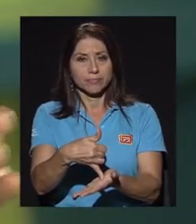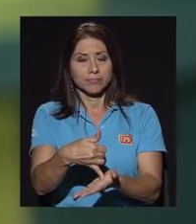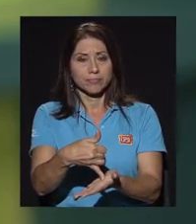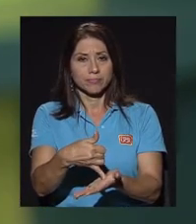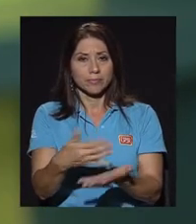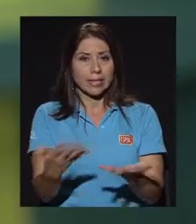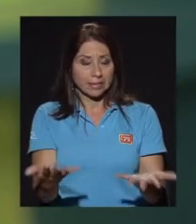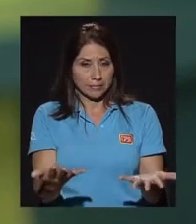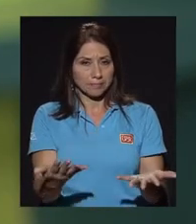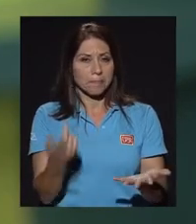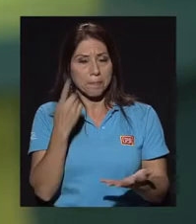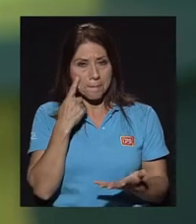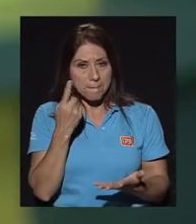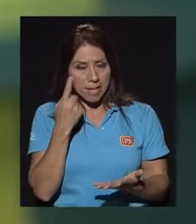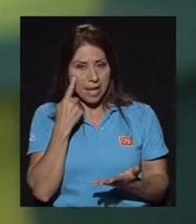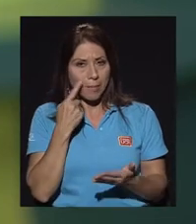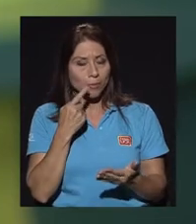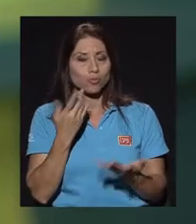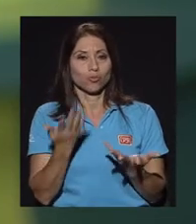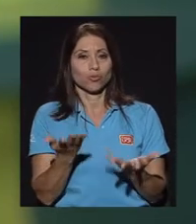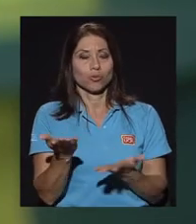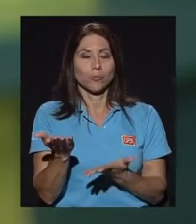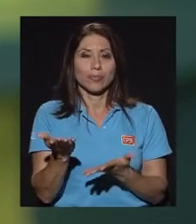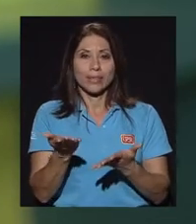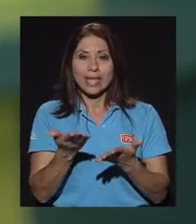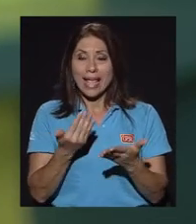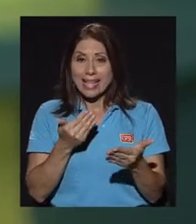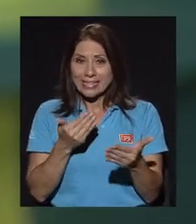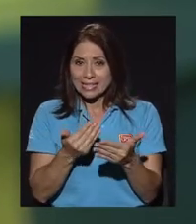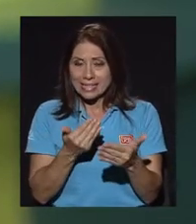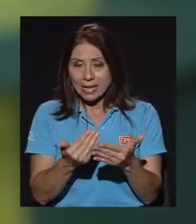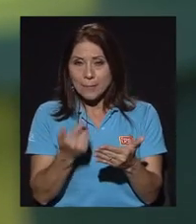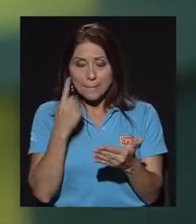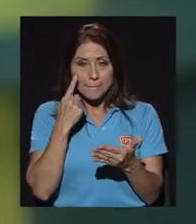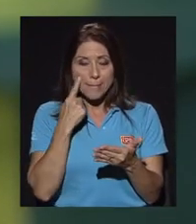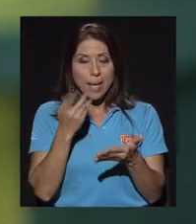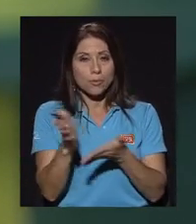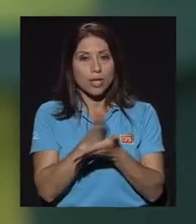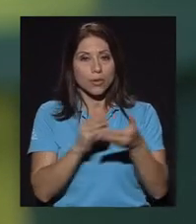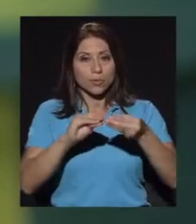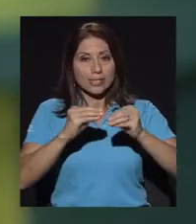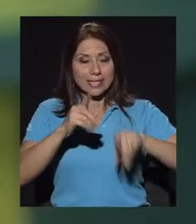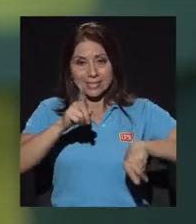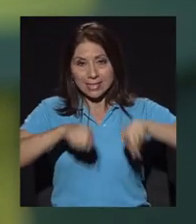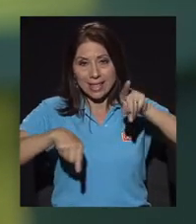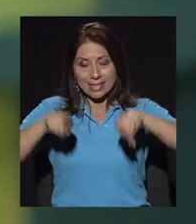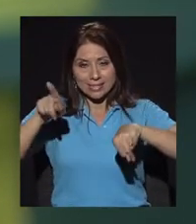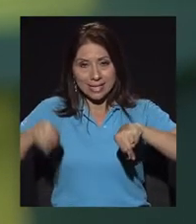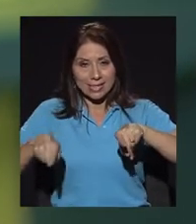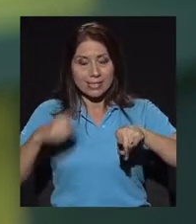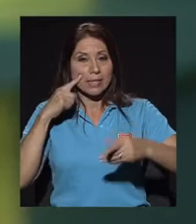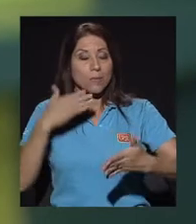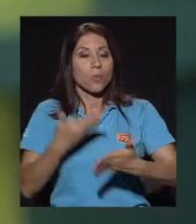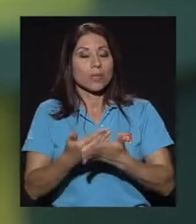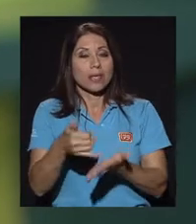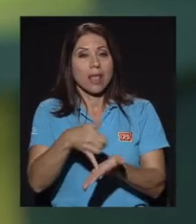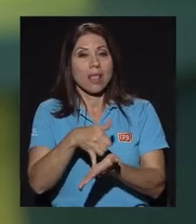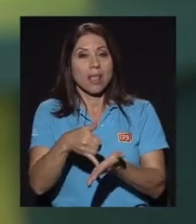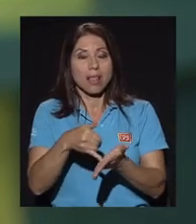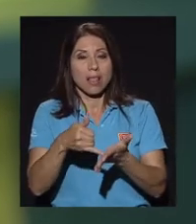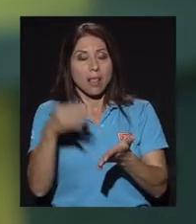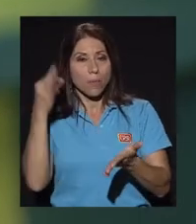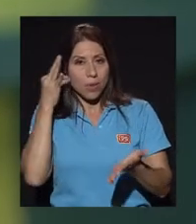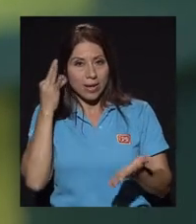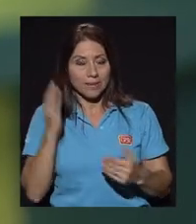Sin ir muy largo, veamos algunas estadísticas que reflejan la vulnerabilidad de la mujer. El parto institucional,